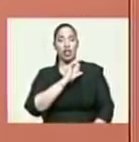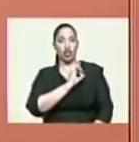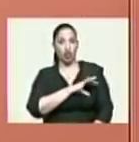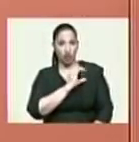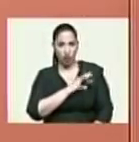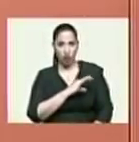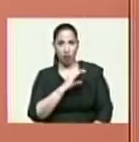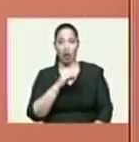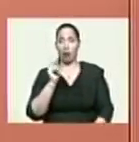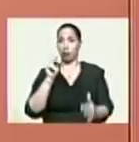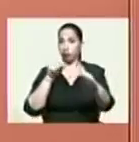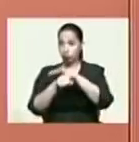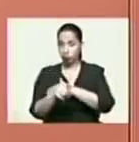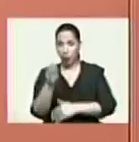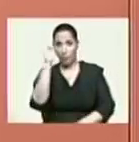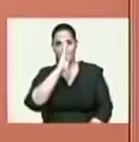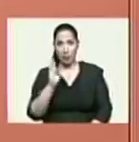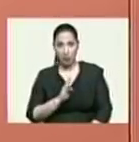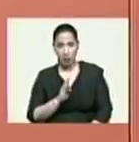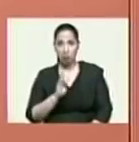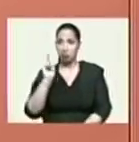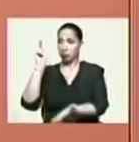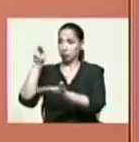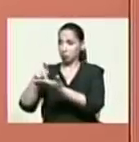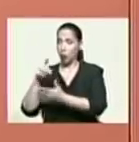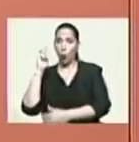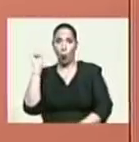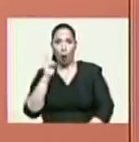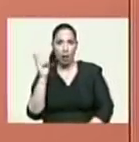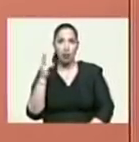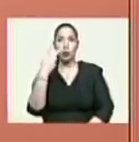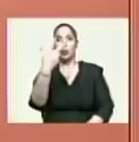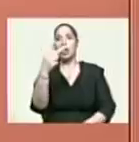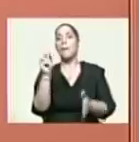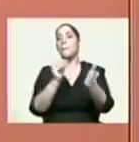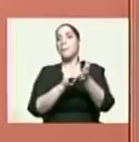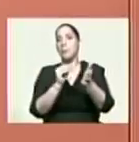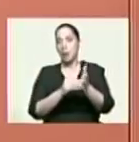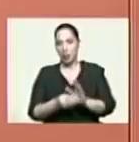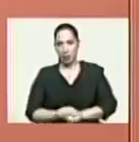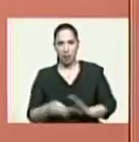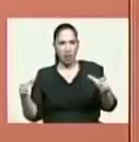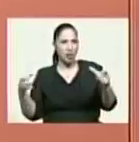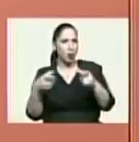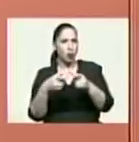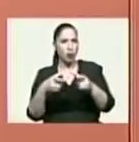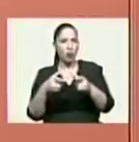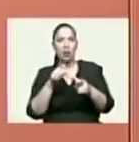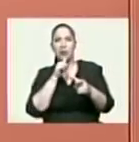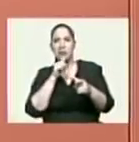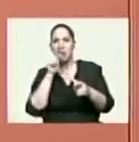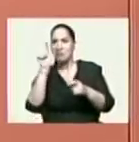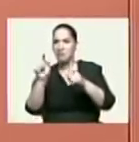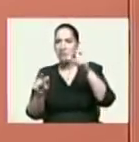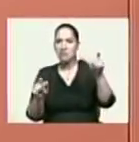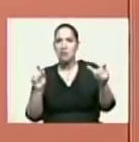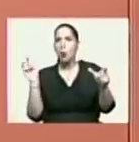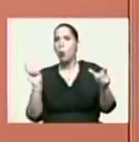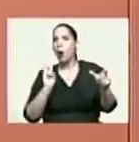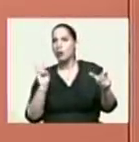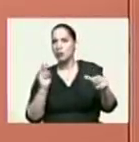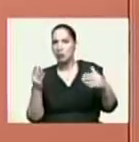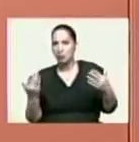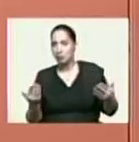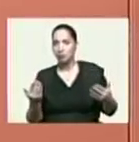Brasil, que estuvo en Washington en más de 3 oportunidades, las reuniones con quien las sostuvo en Washington,